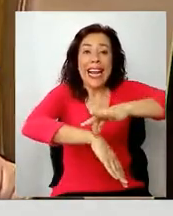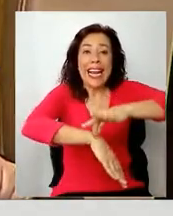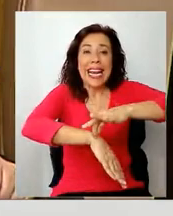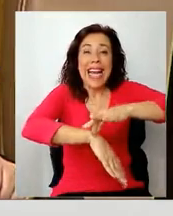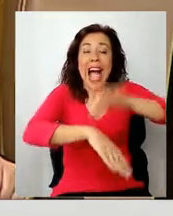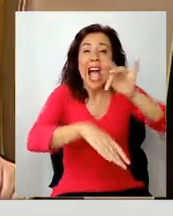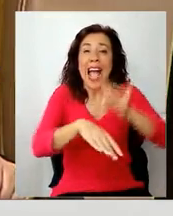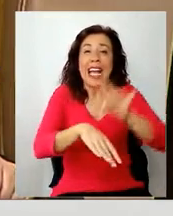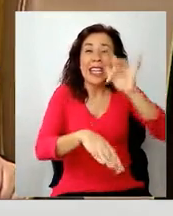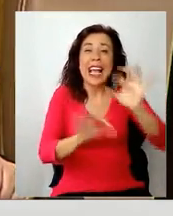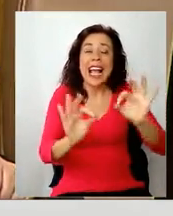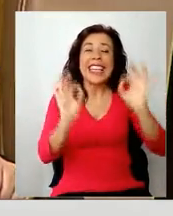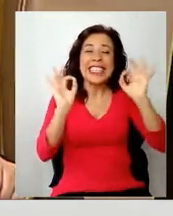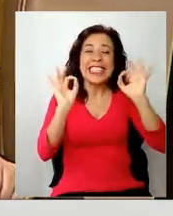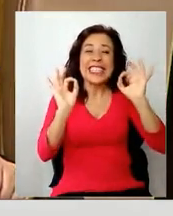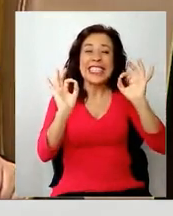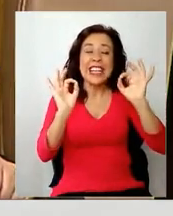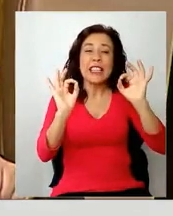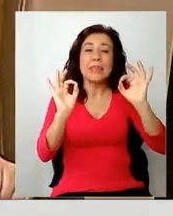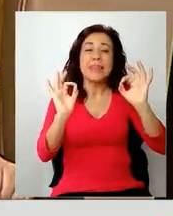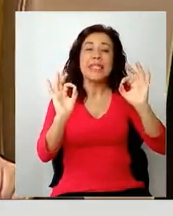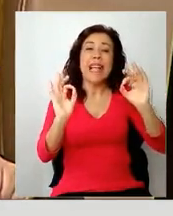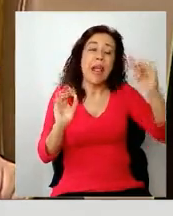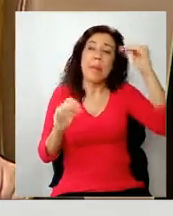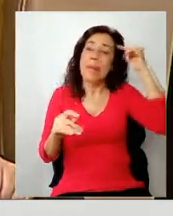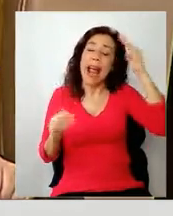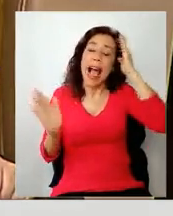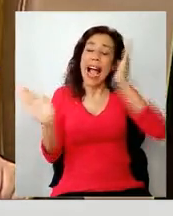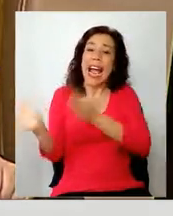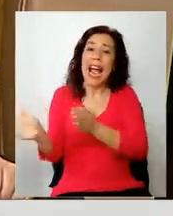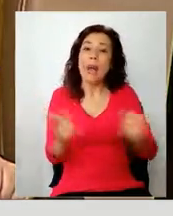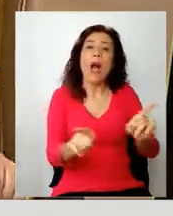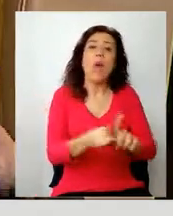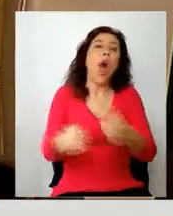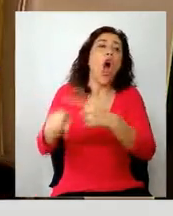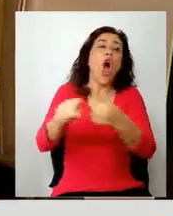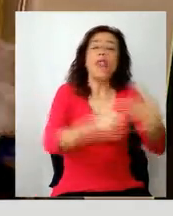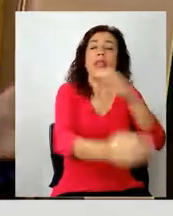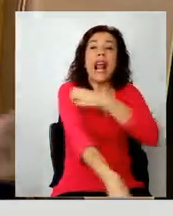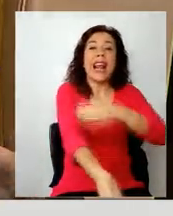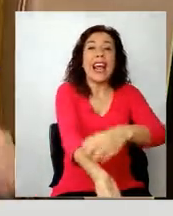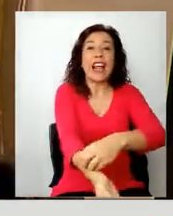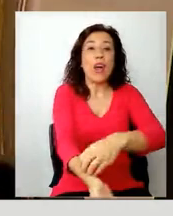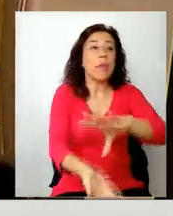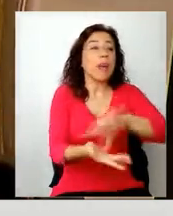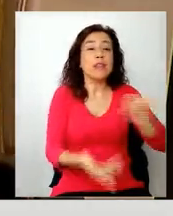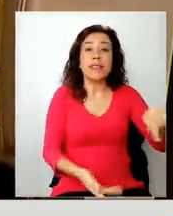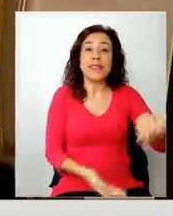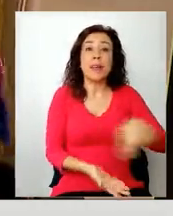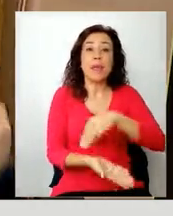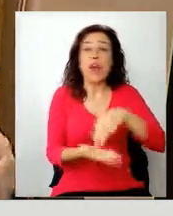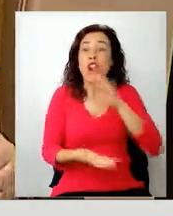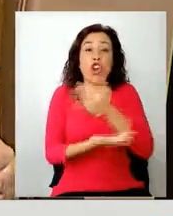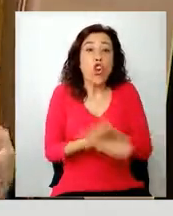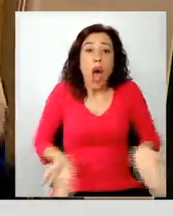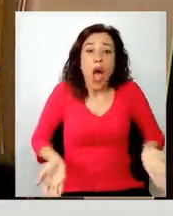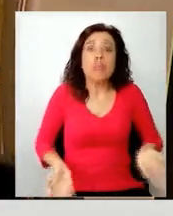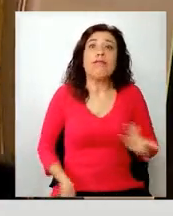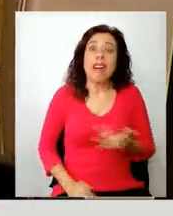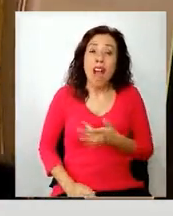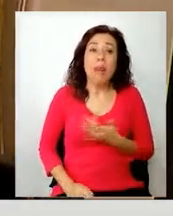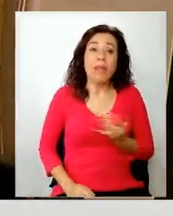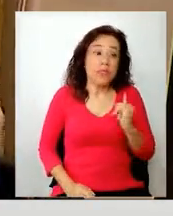camas Como sucede en varias regiones del país hay una situación lamentable pero es la realidad